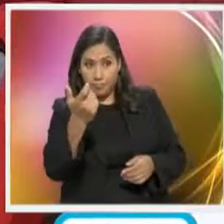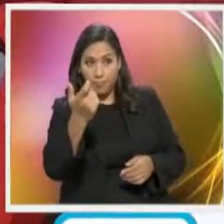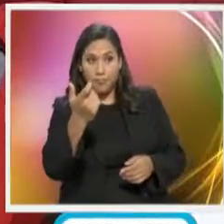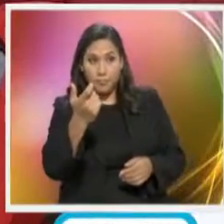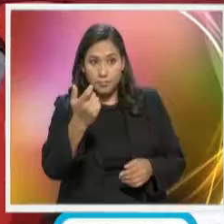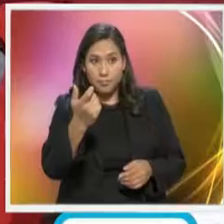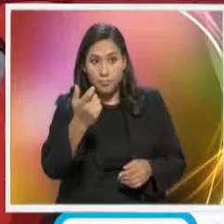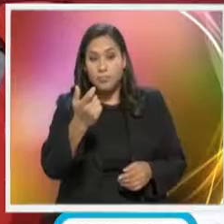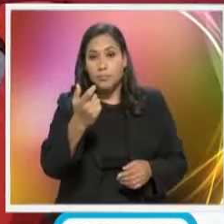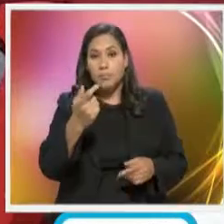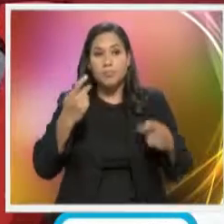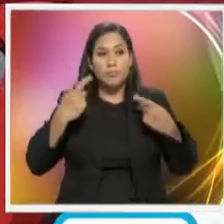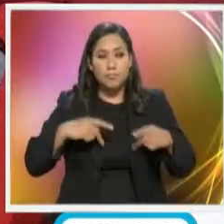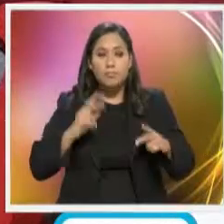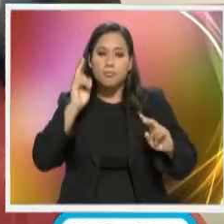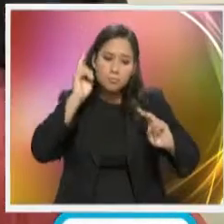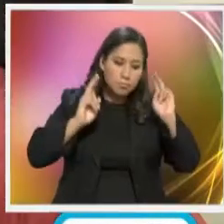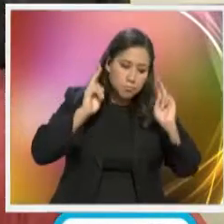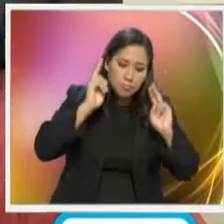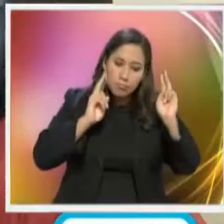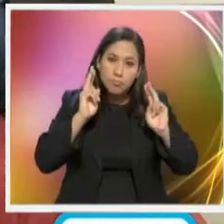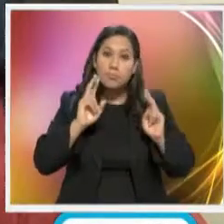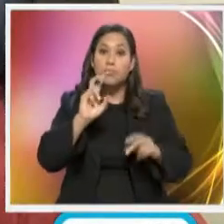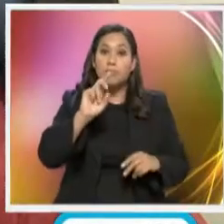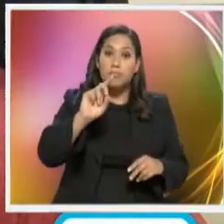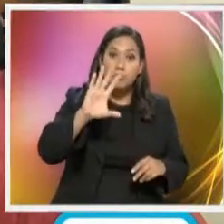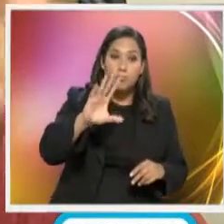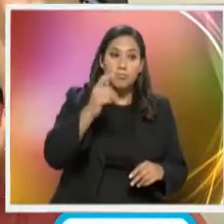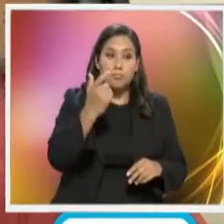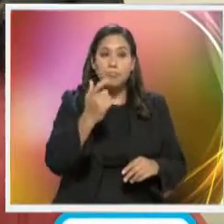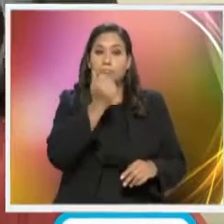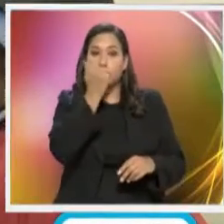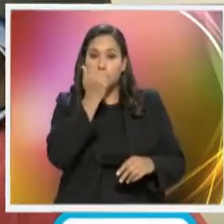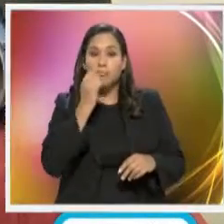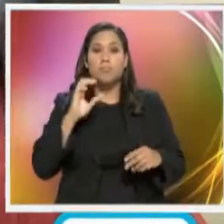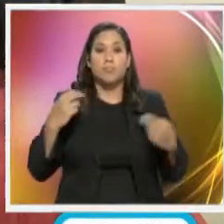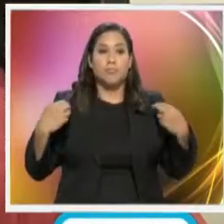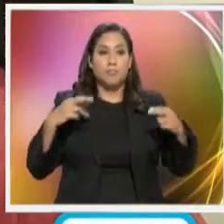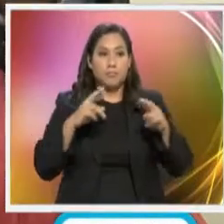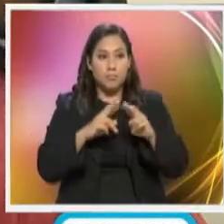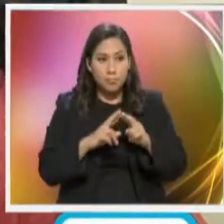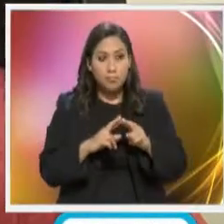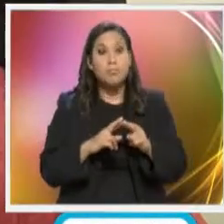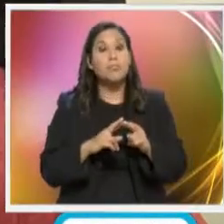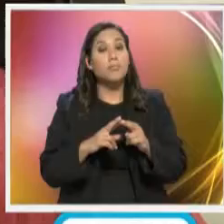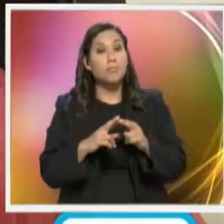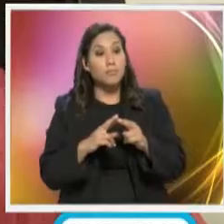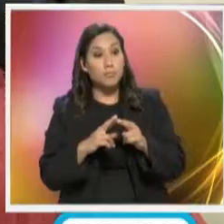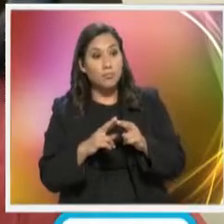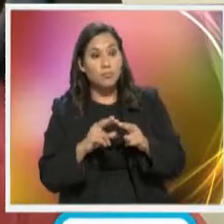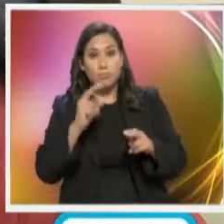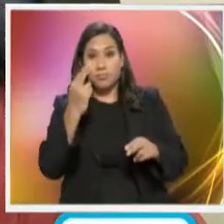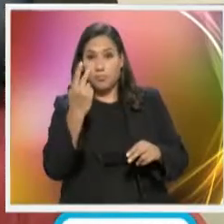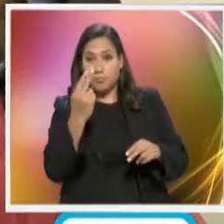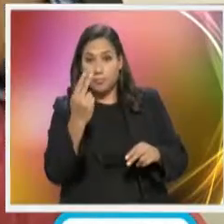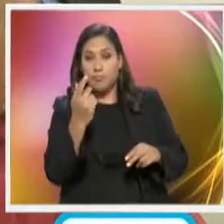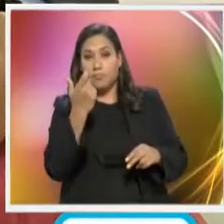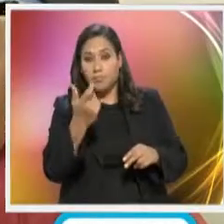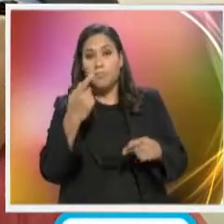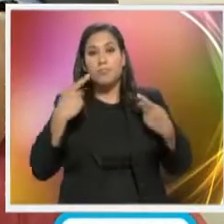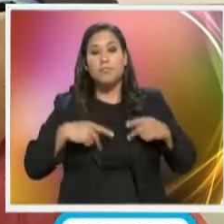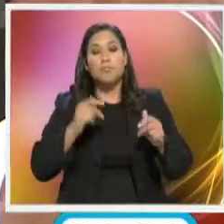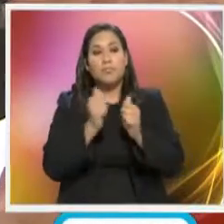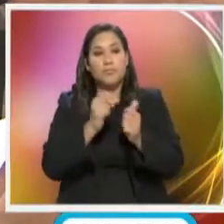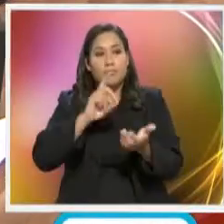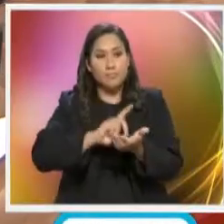pesos a el público visitante, 35 pesos estudiantes y maestros y 25 pesos a personas